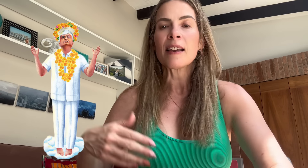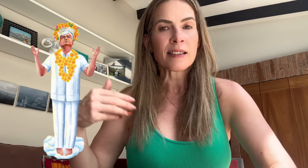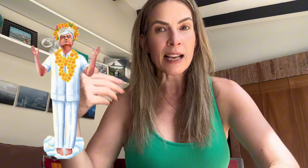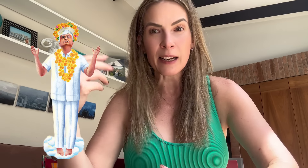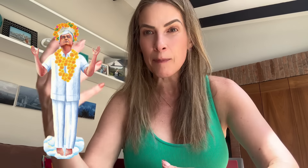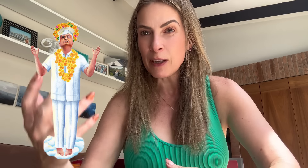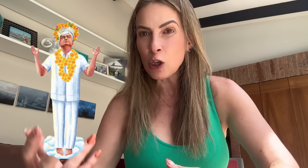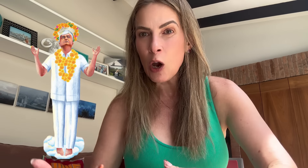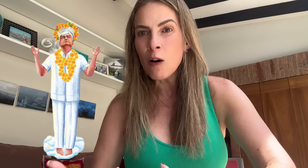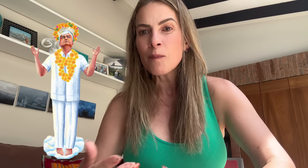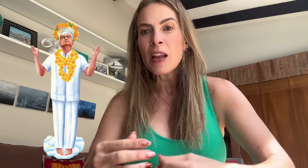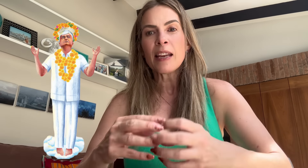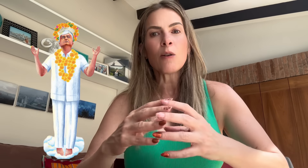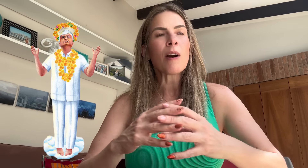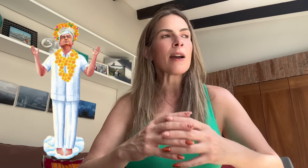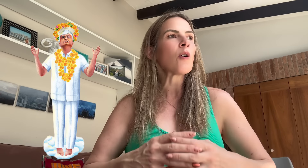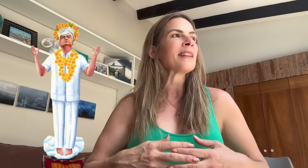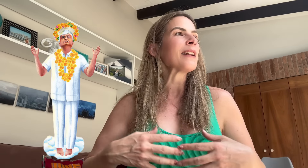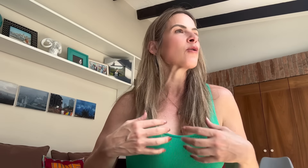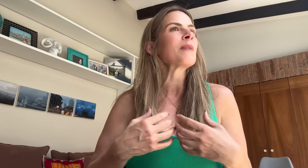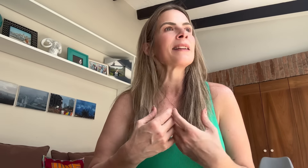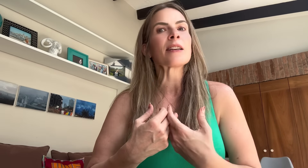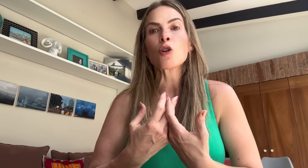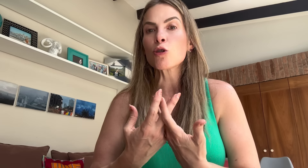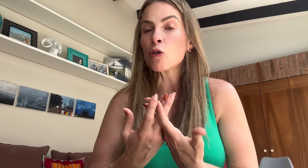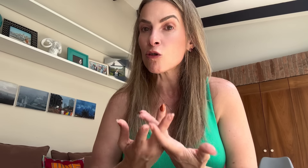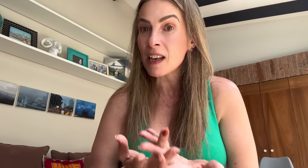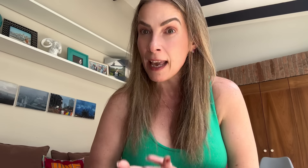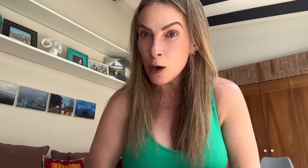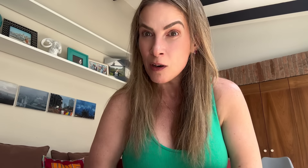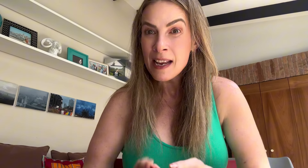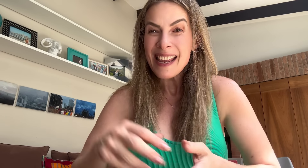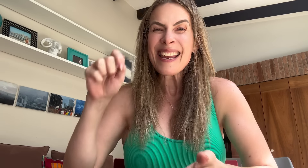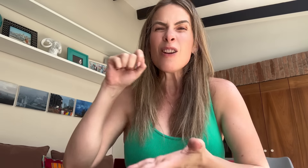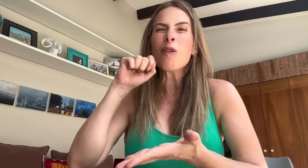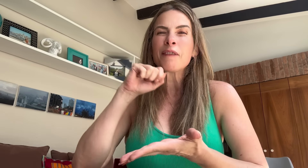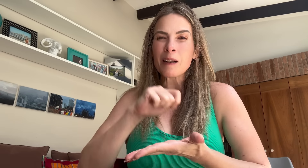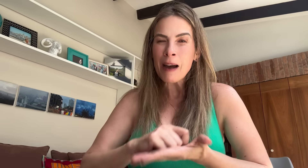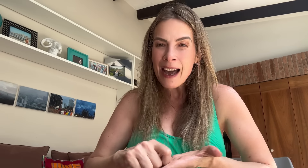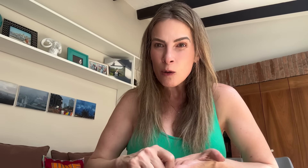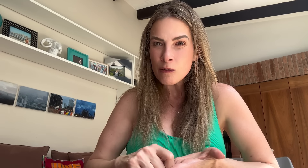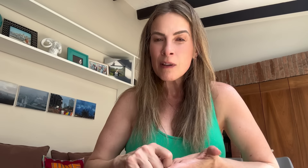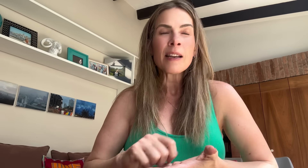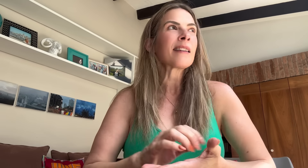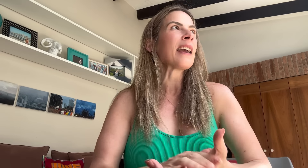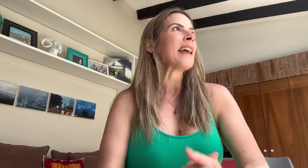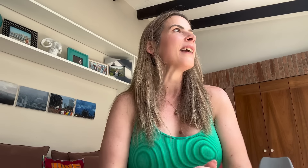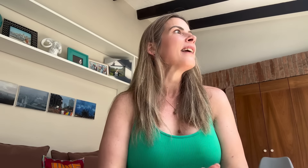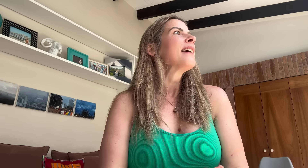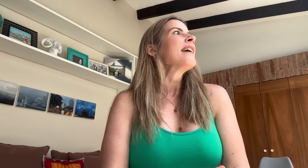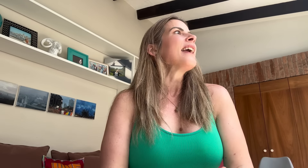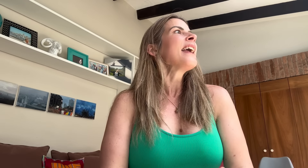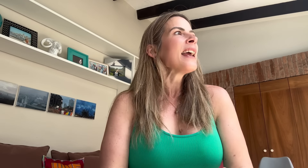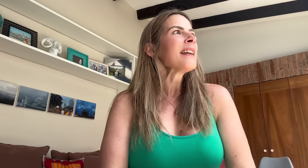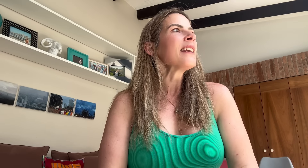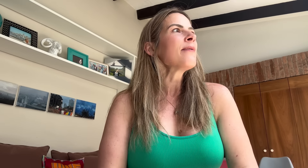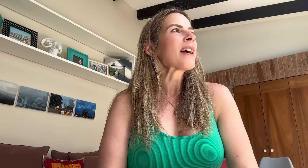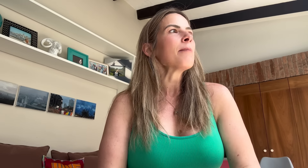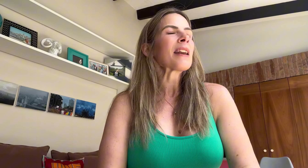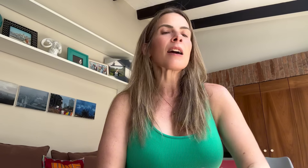2012 se repitió y luego en el 2018 nos dijeron y lo firmaron que